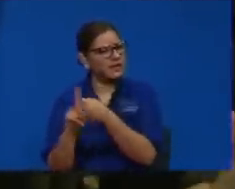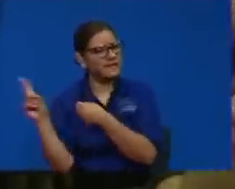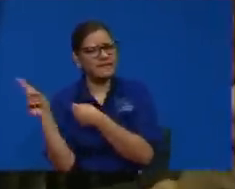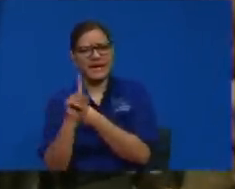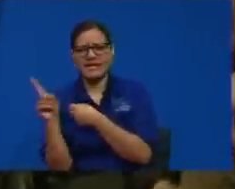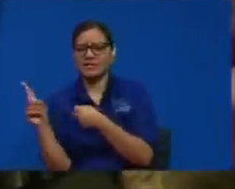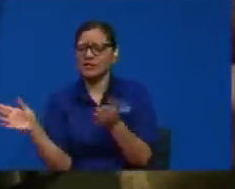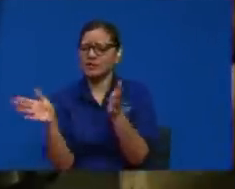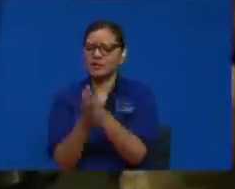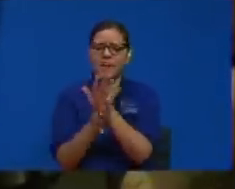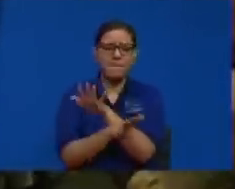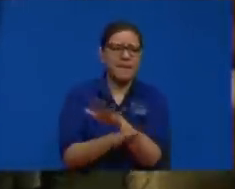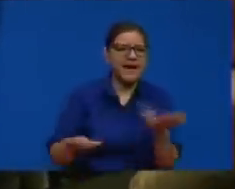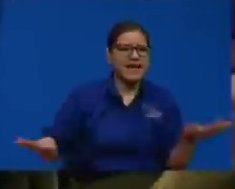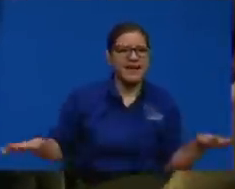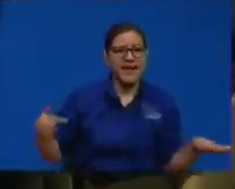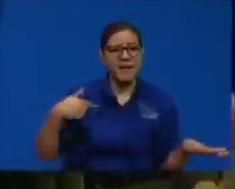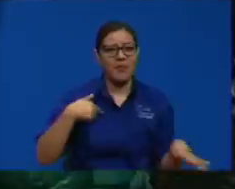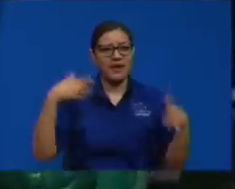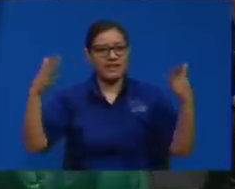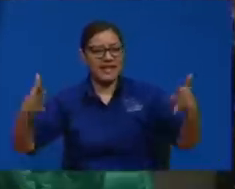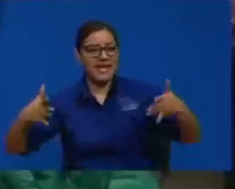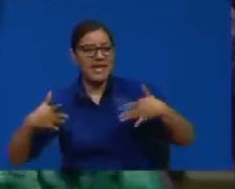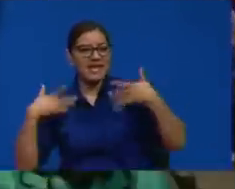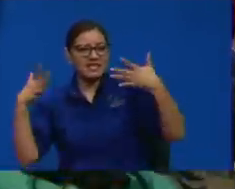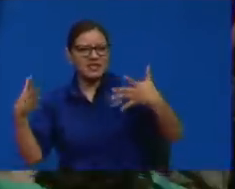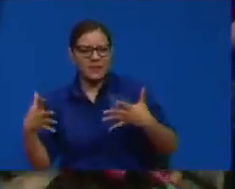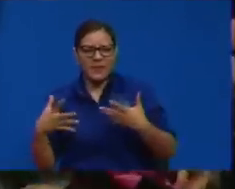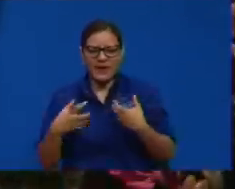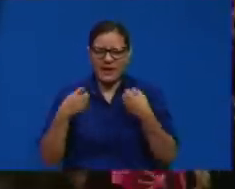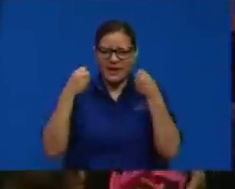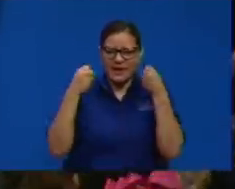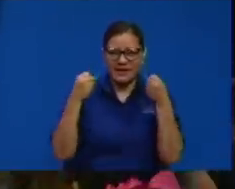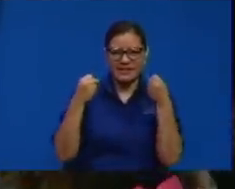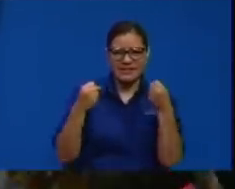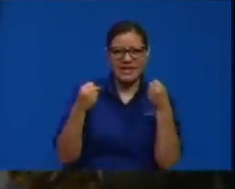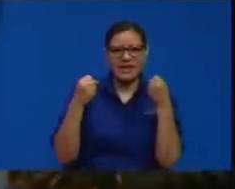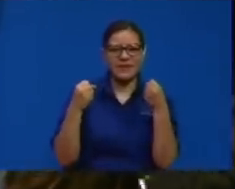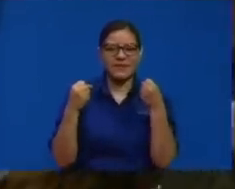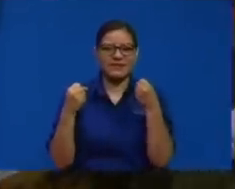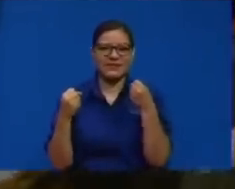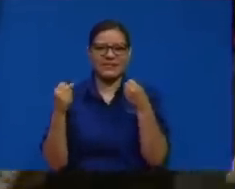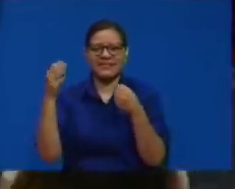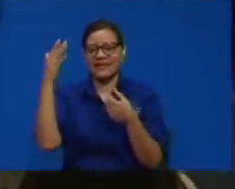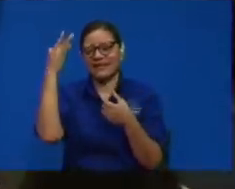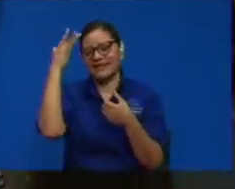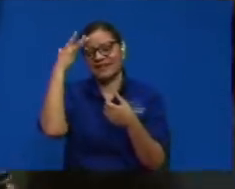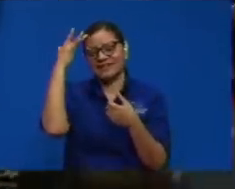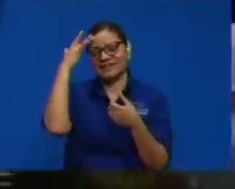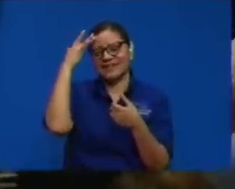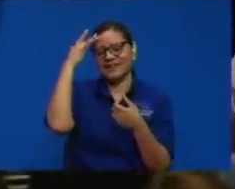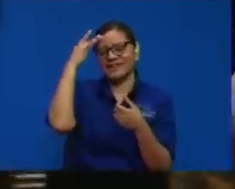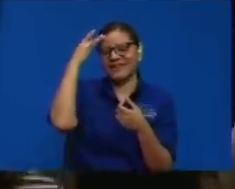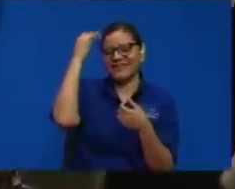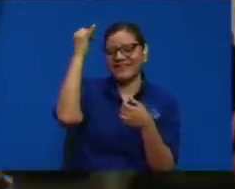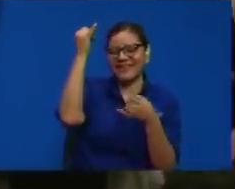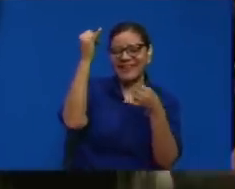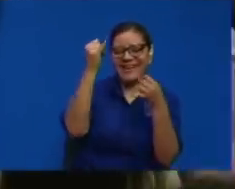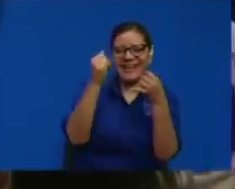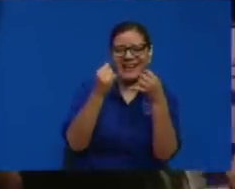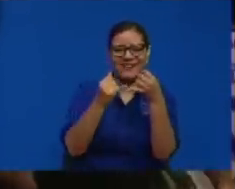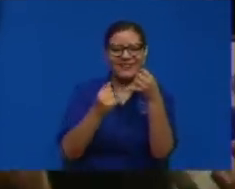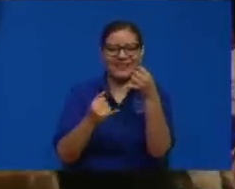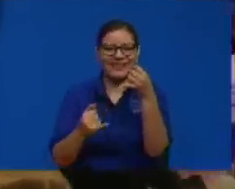sus pruebas no son para muerte, solo son para que sea yo más fuerte. Sé bien